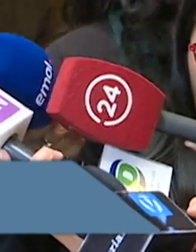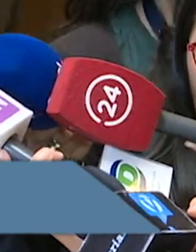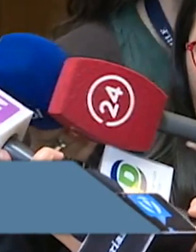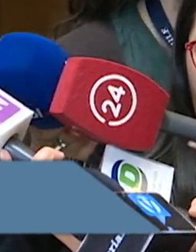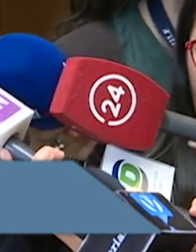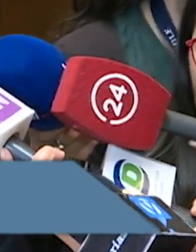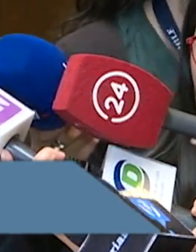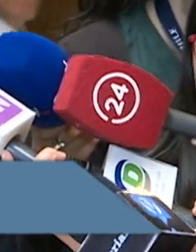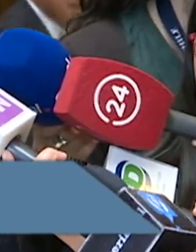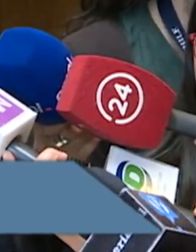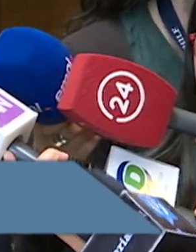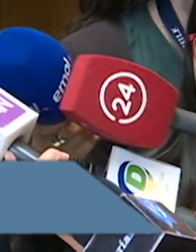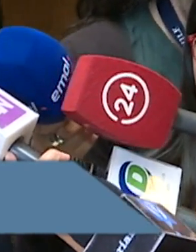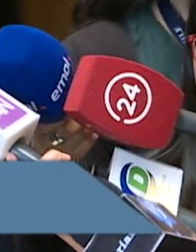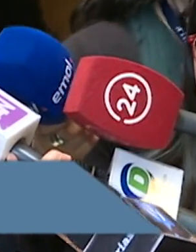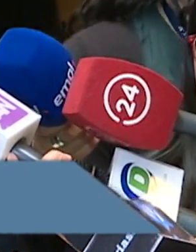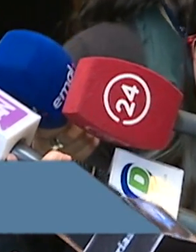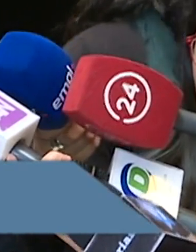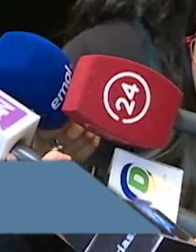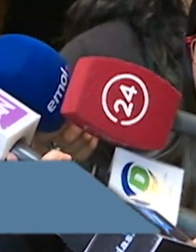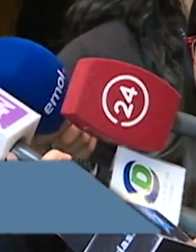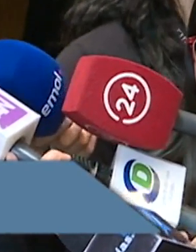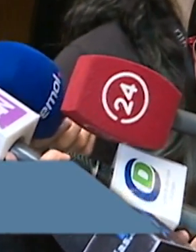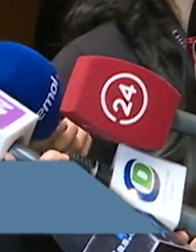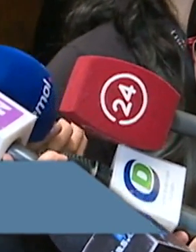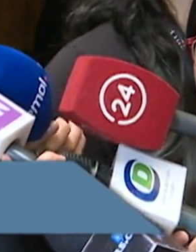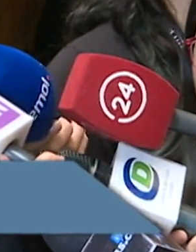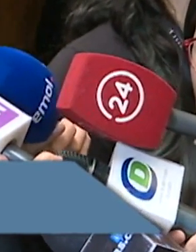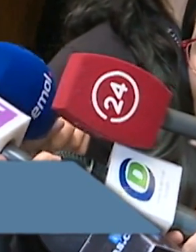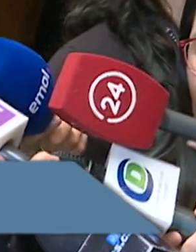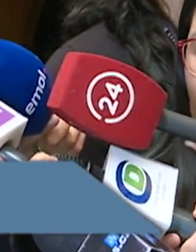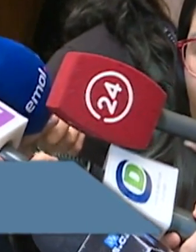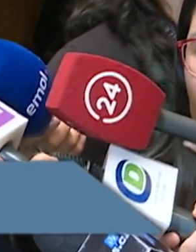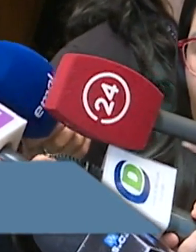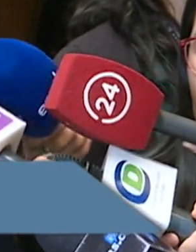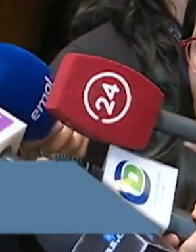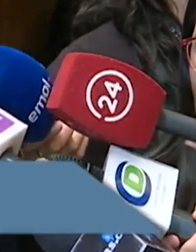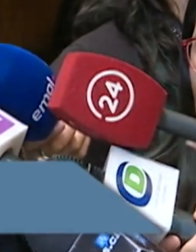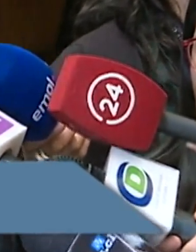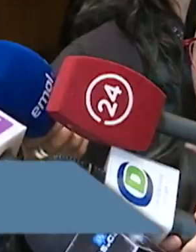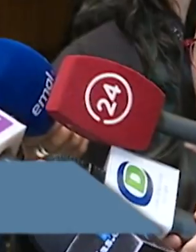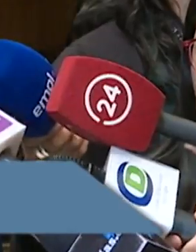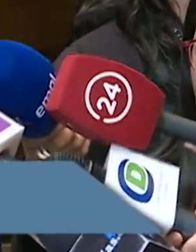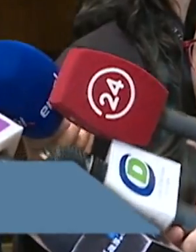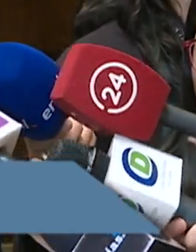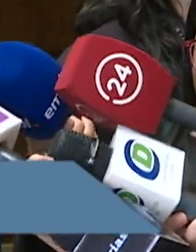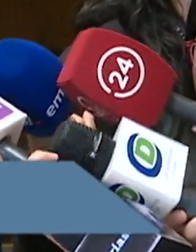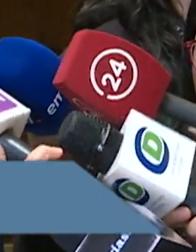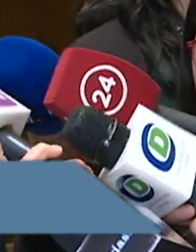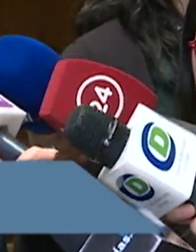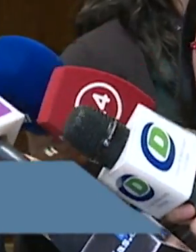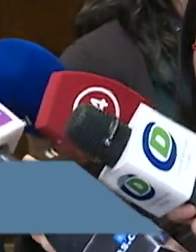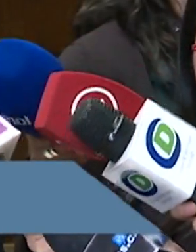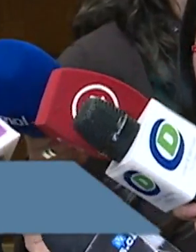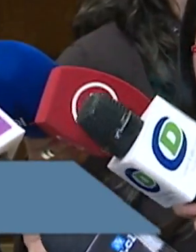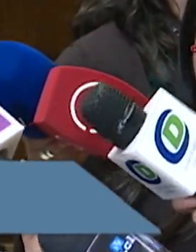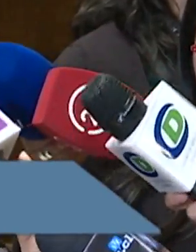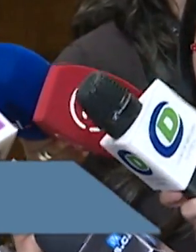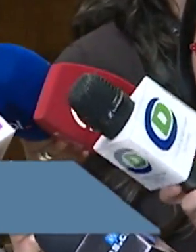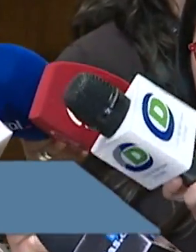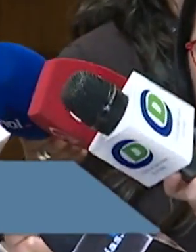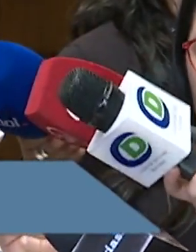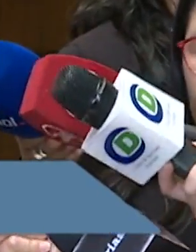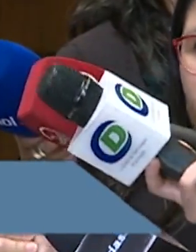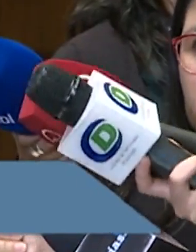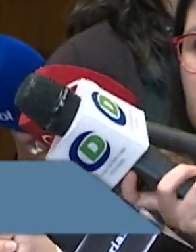por un tramo de 30 minutos usted está 10 minutos no se le cobra solamente si pasa los 30 minutos se le cobra ese es un cambio muy significativo